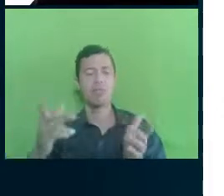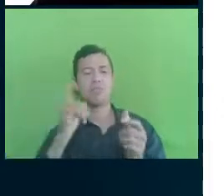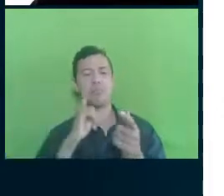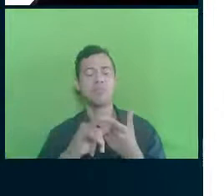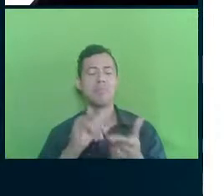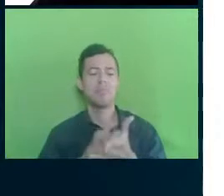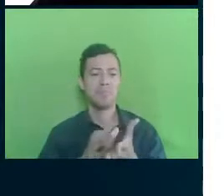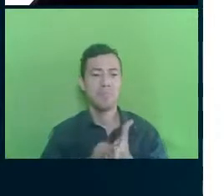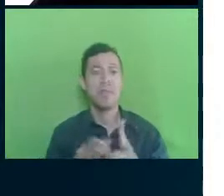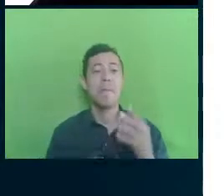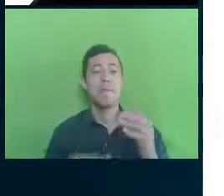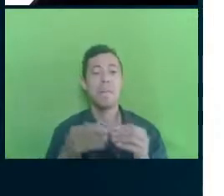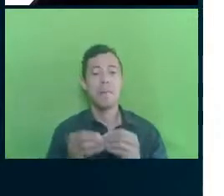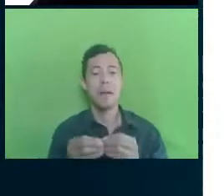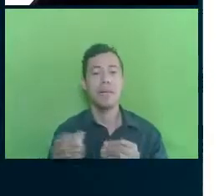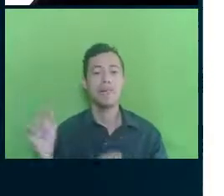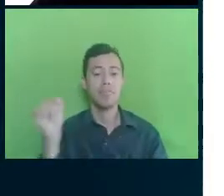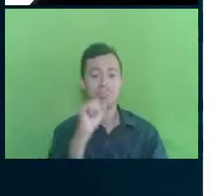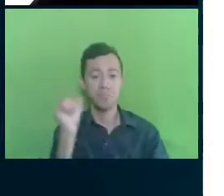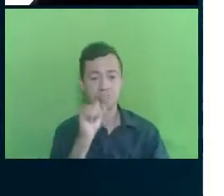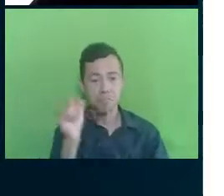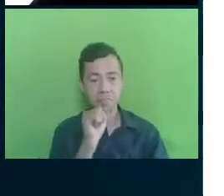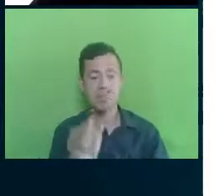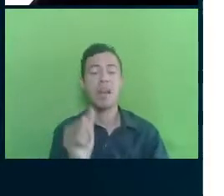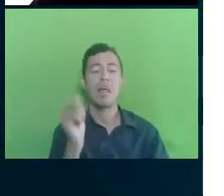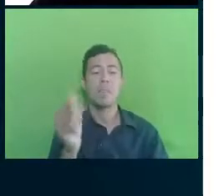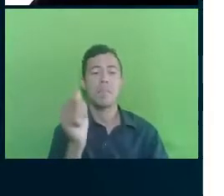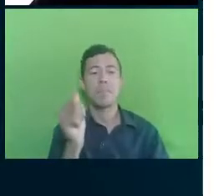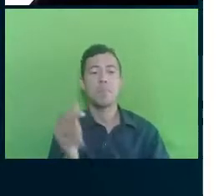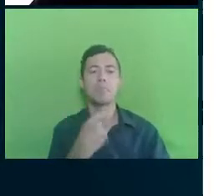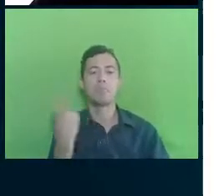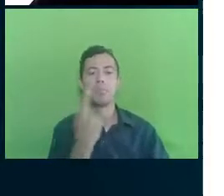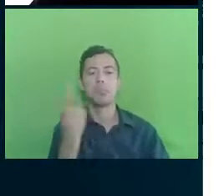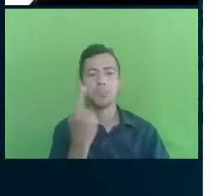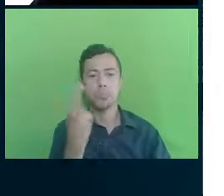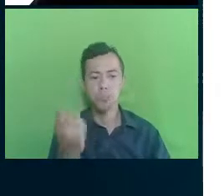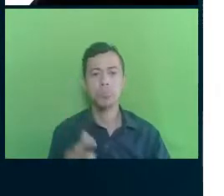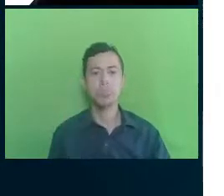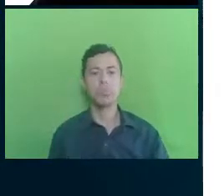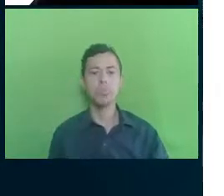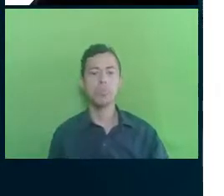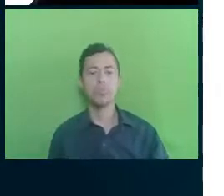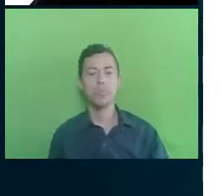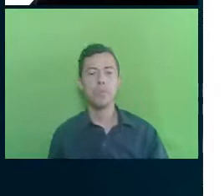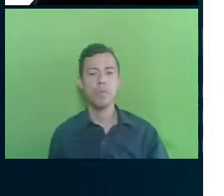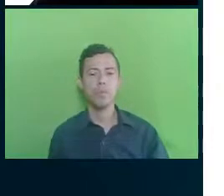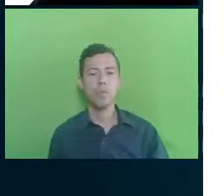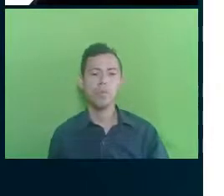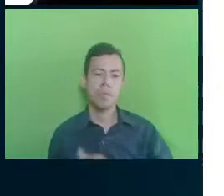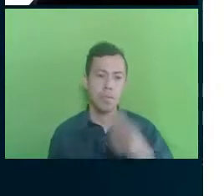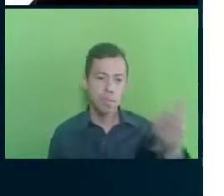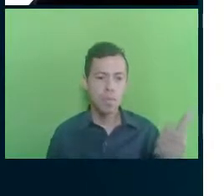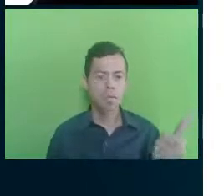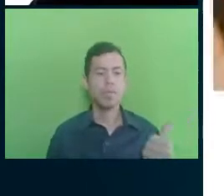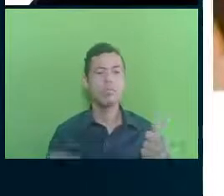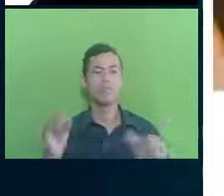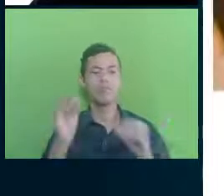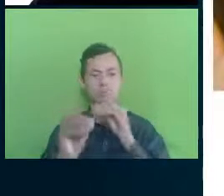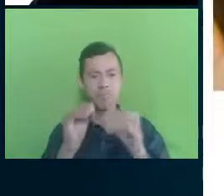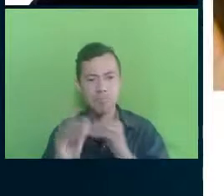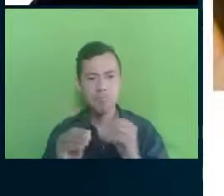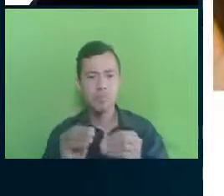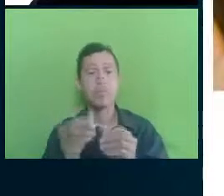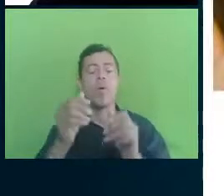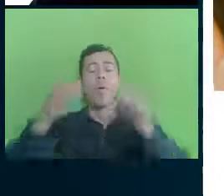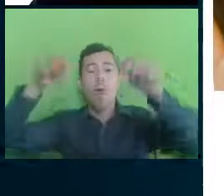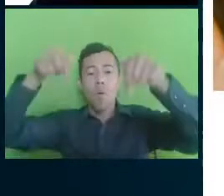esos sistemas de vehículos que se manejan por sí solos, analítica de alto rendimiento, mantenimiento predictivo, todo hoy en